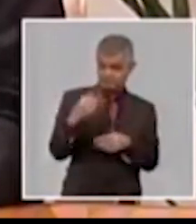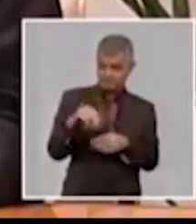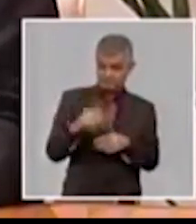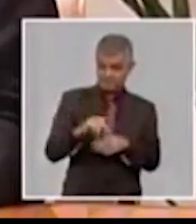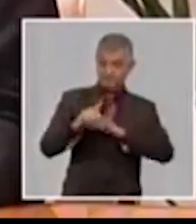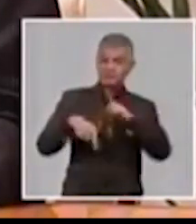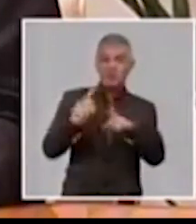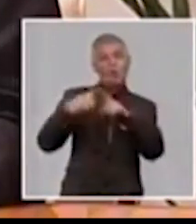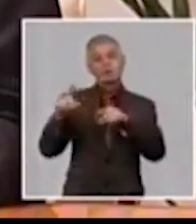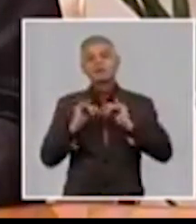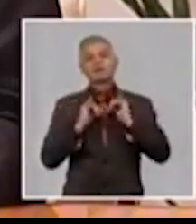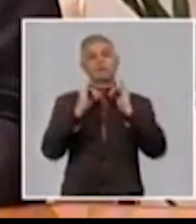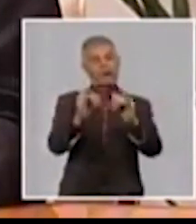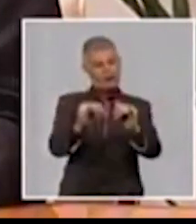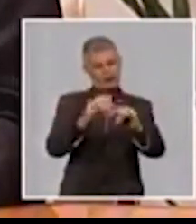publicarán posteriormente,